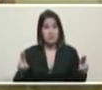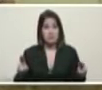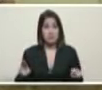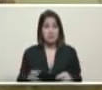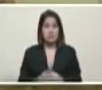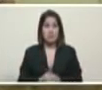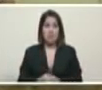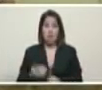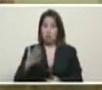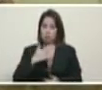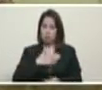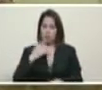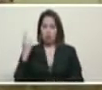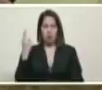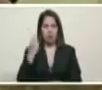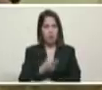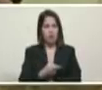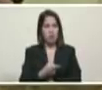he ordenado